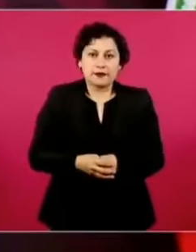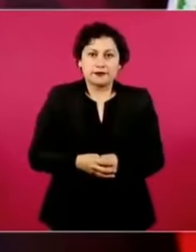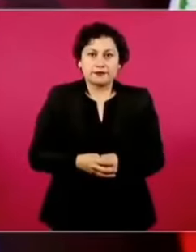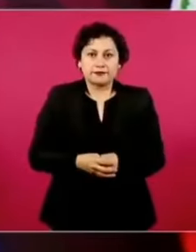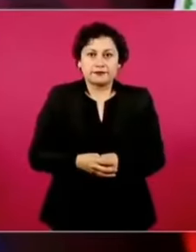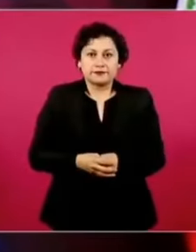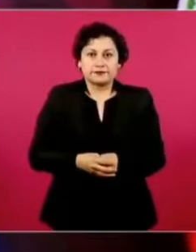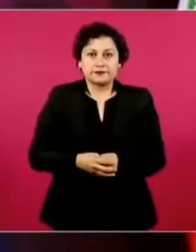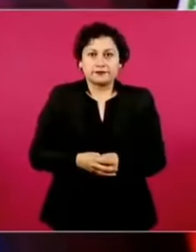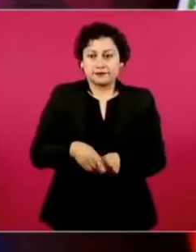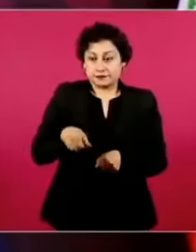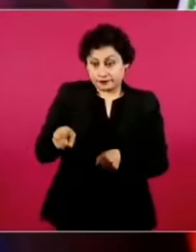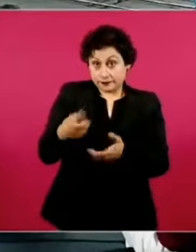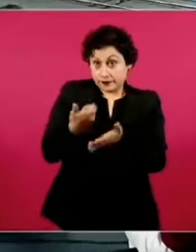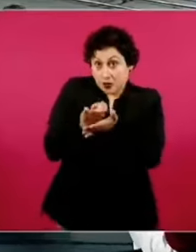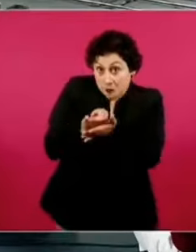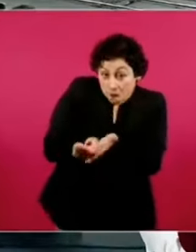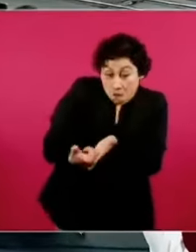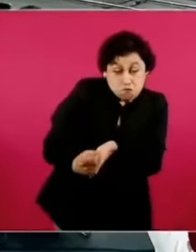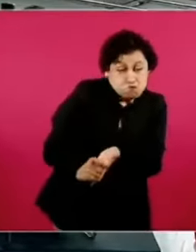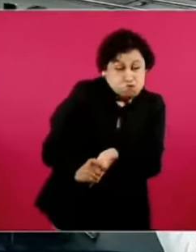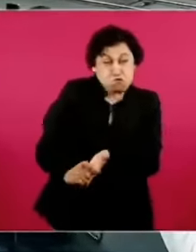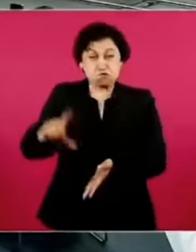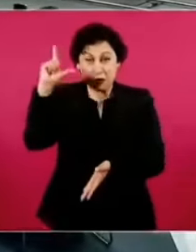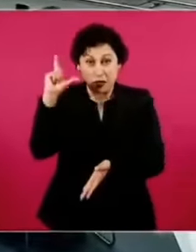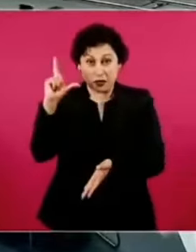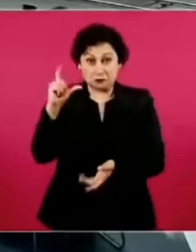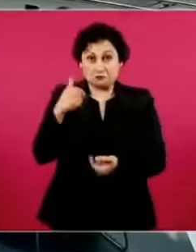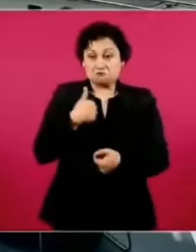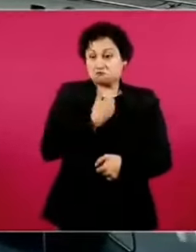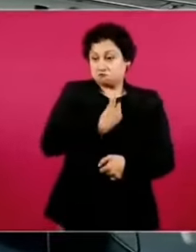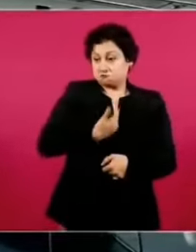Y ganan cuatro veces más que el presidente.